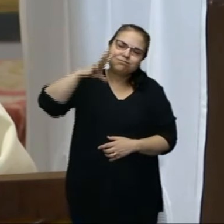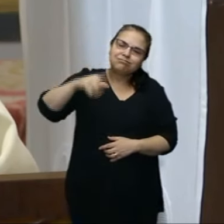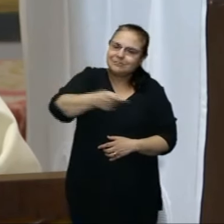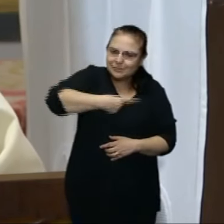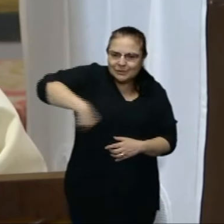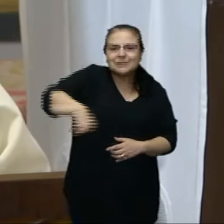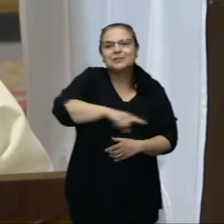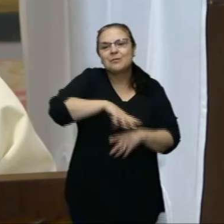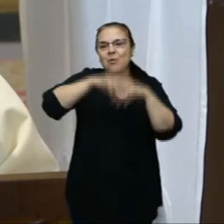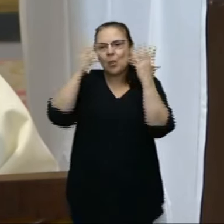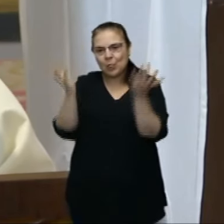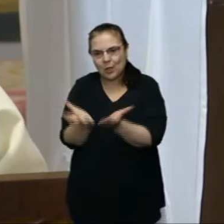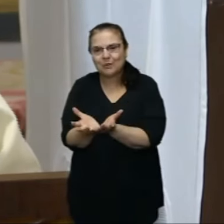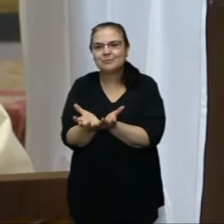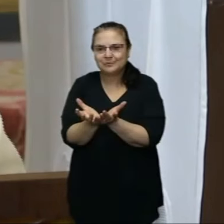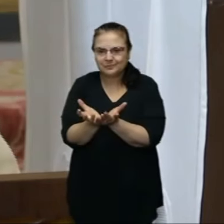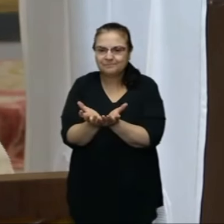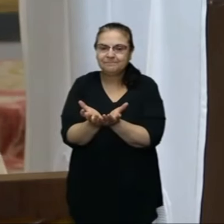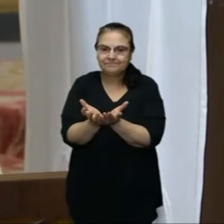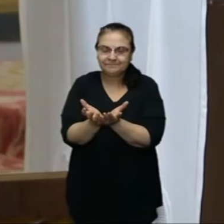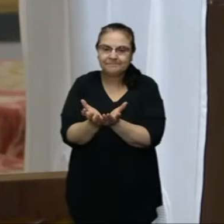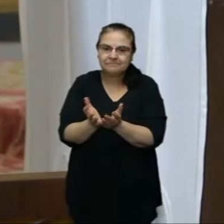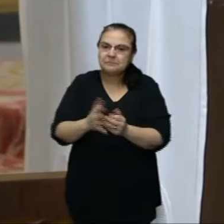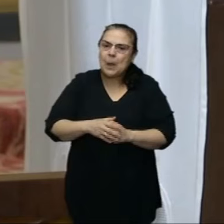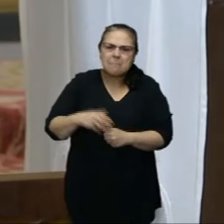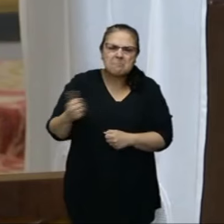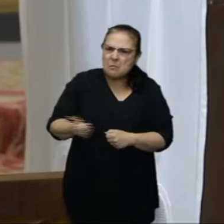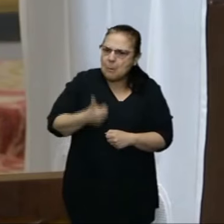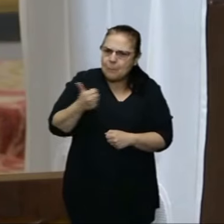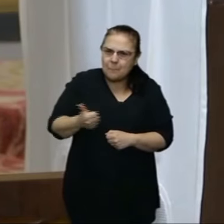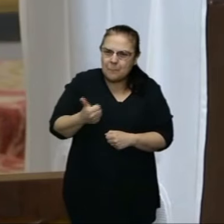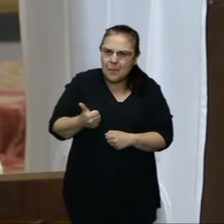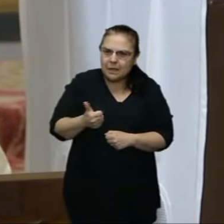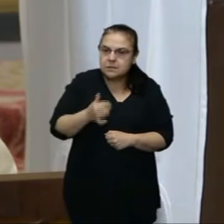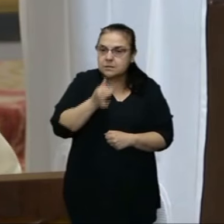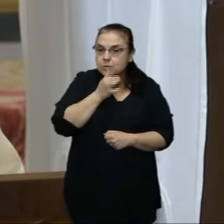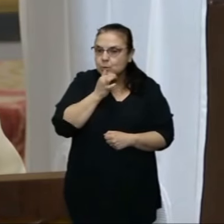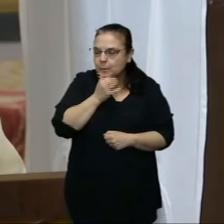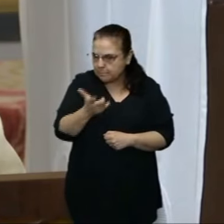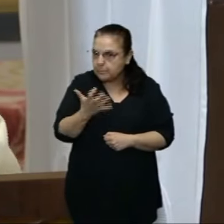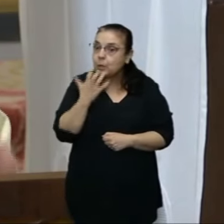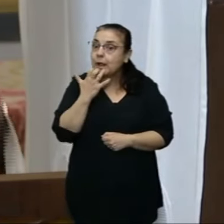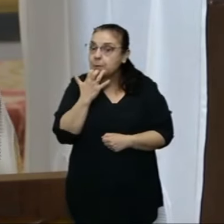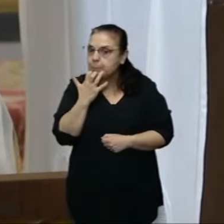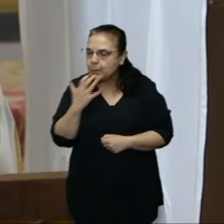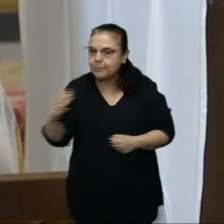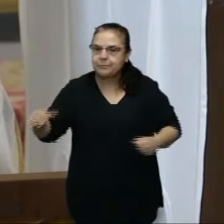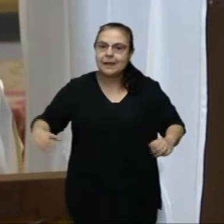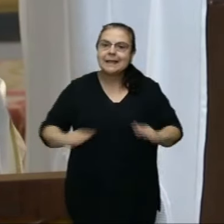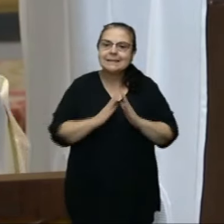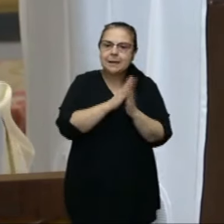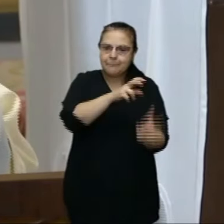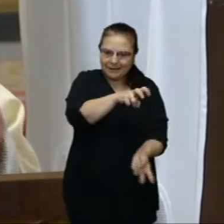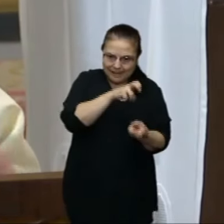mundo. Hay todavía más, por ejemplo, San Mateo,